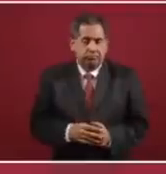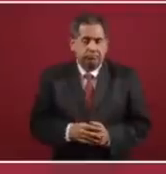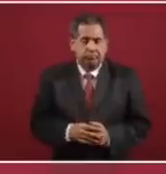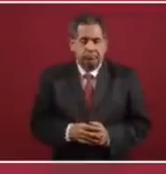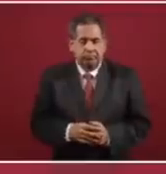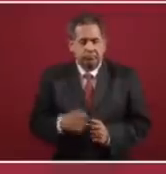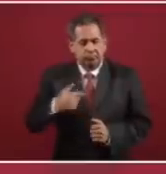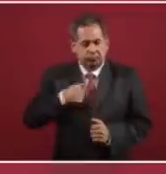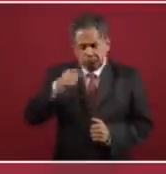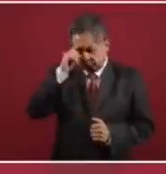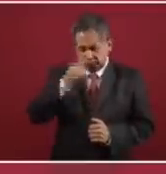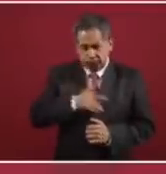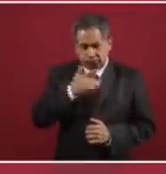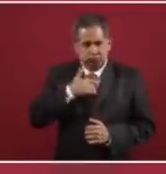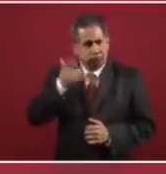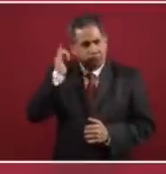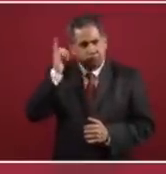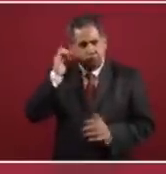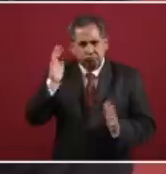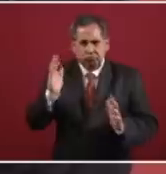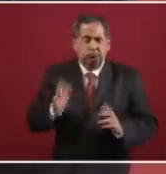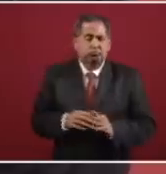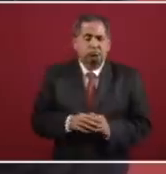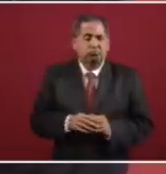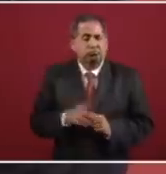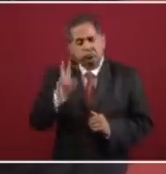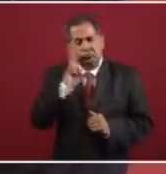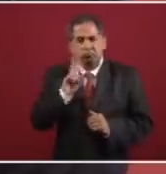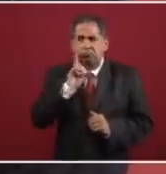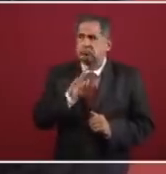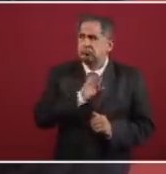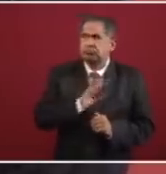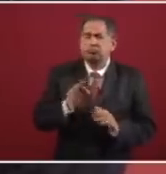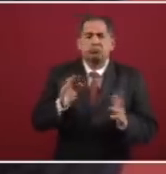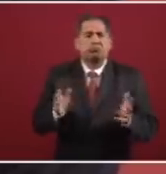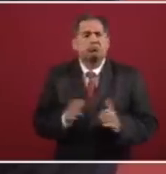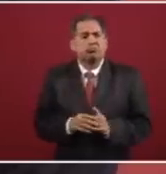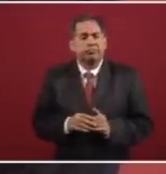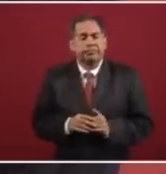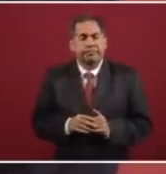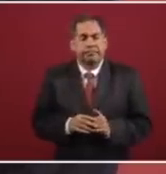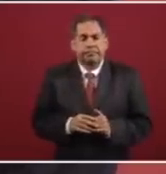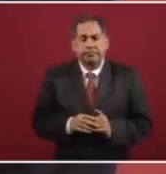Yo espero que se vaya